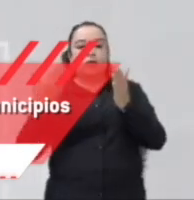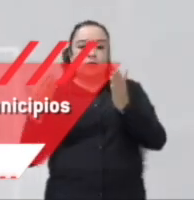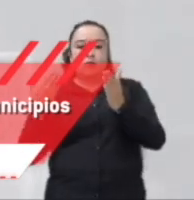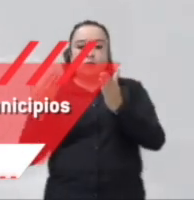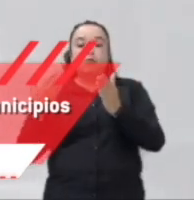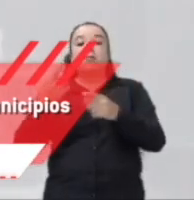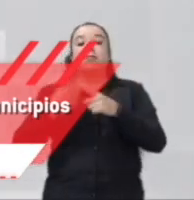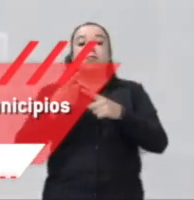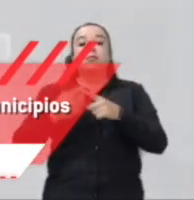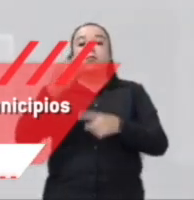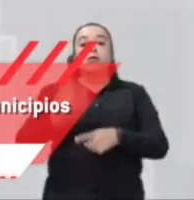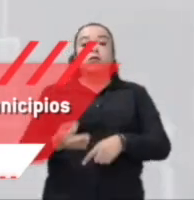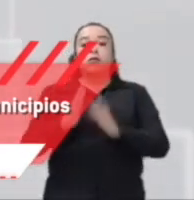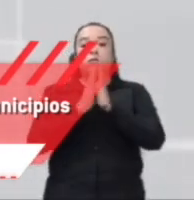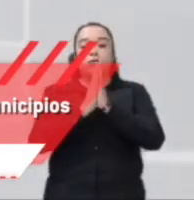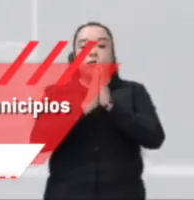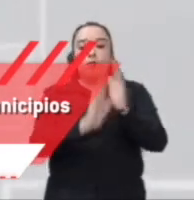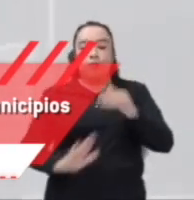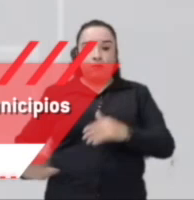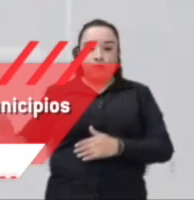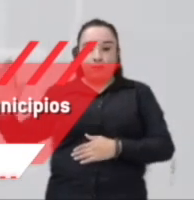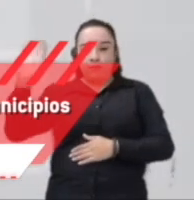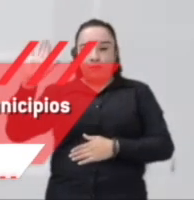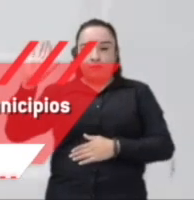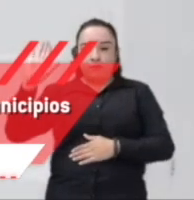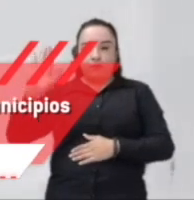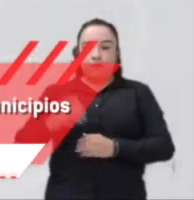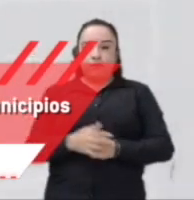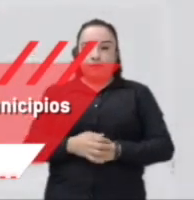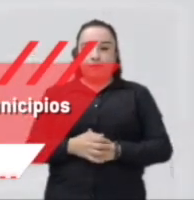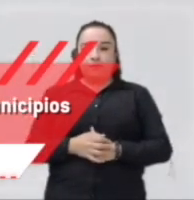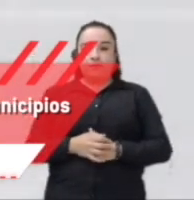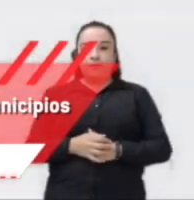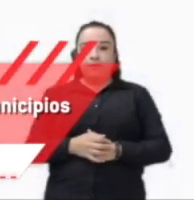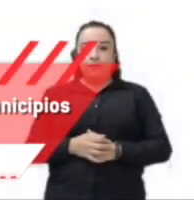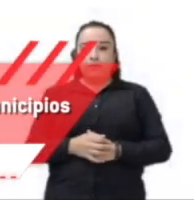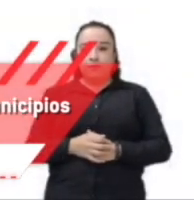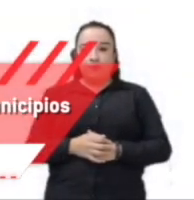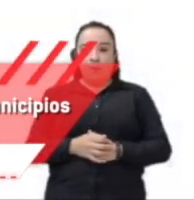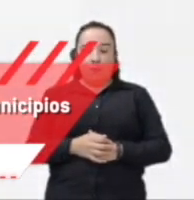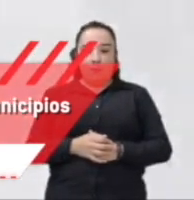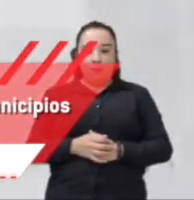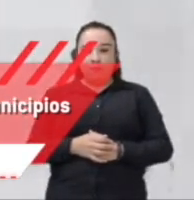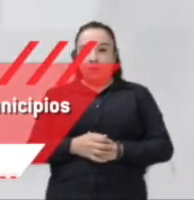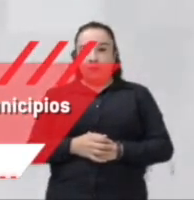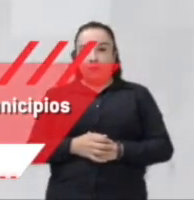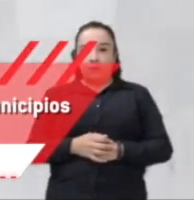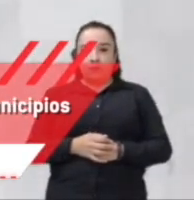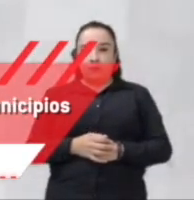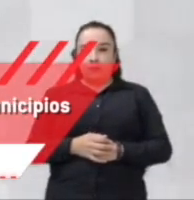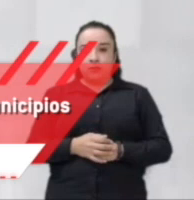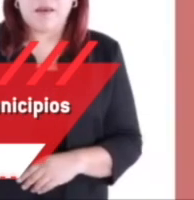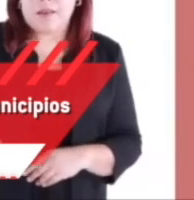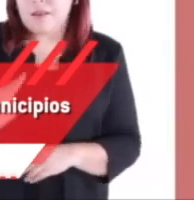y ayuntamientos para el proceso electoral local 2023-2024 fue presentado por el consejo general del